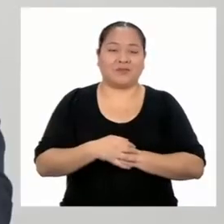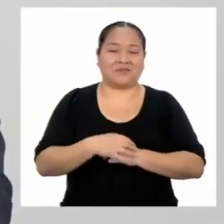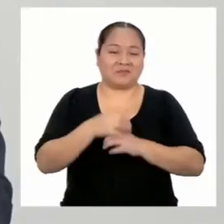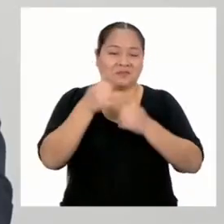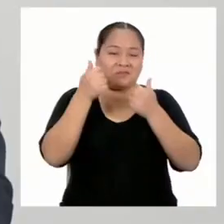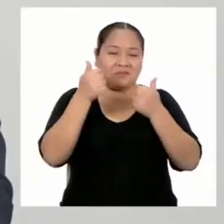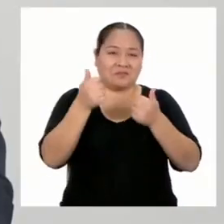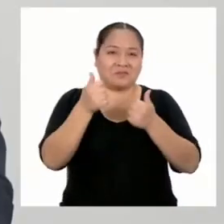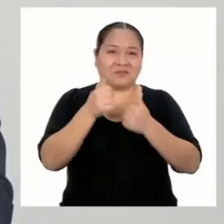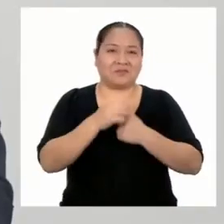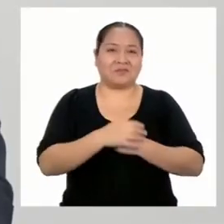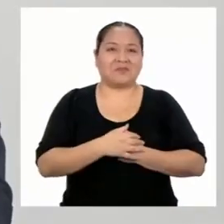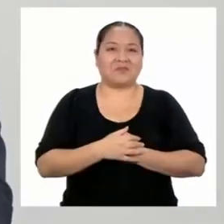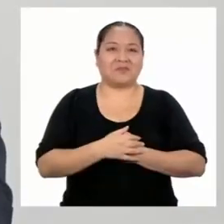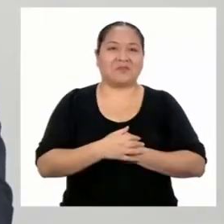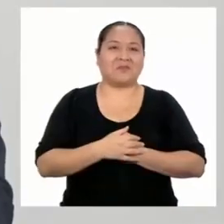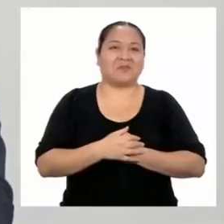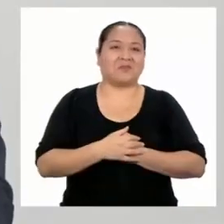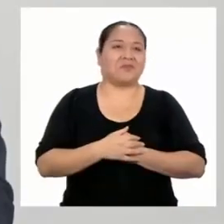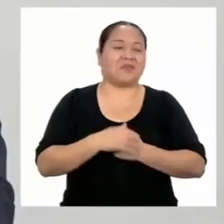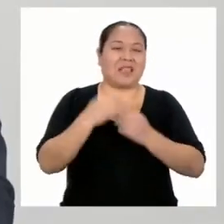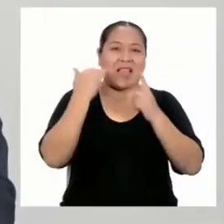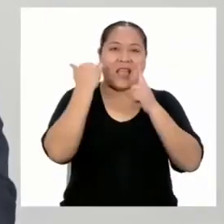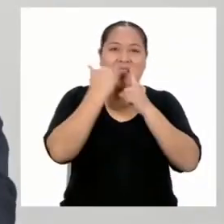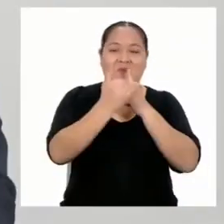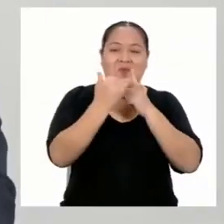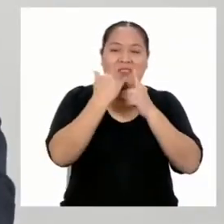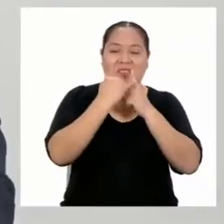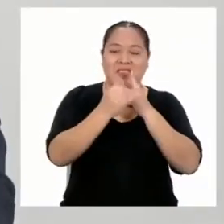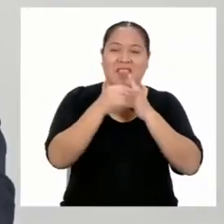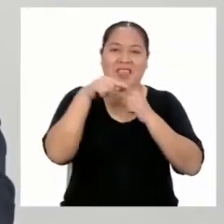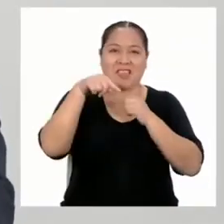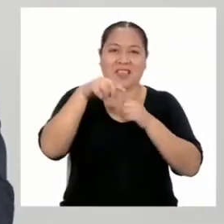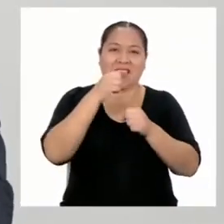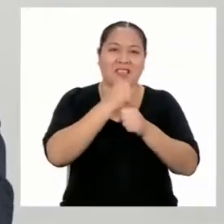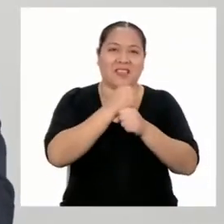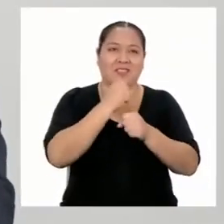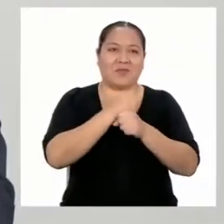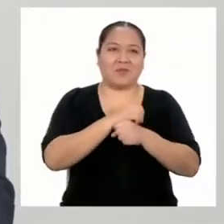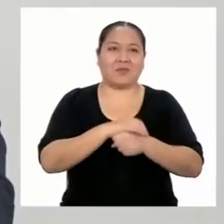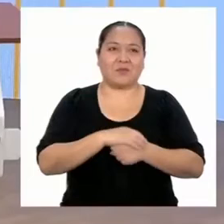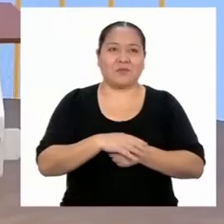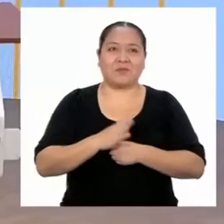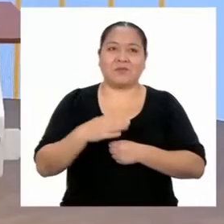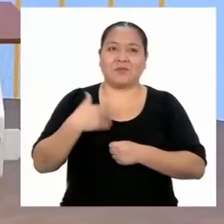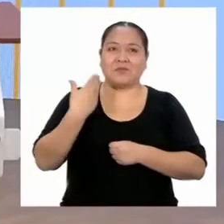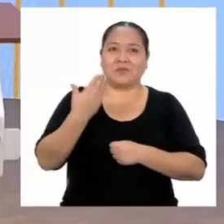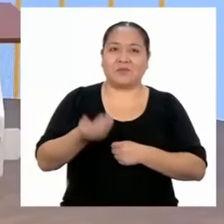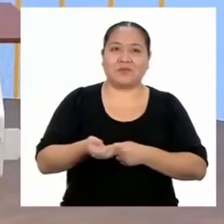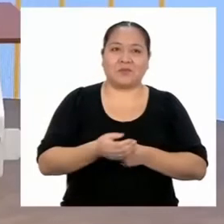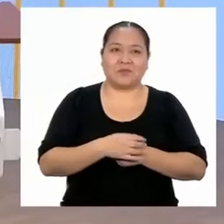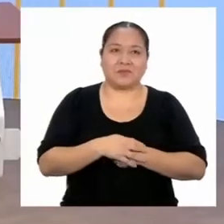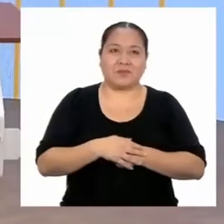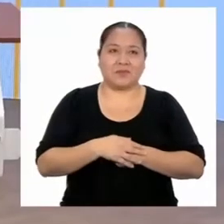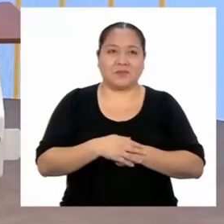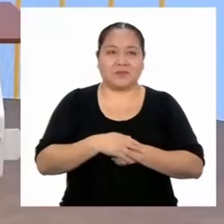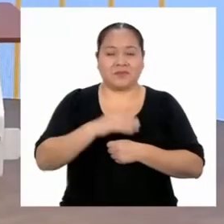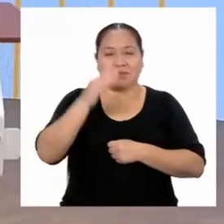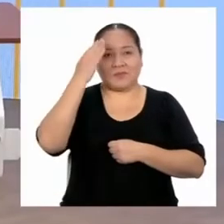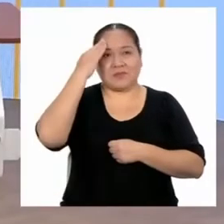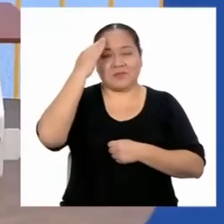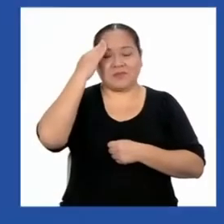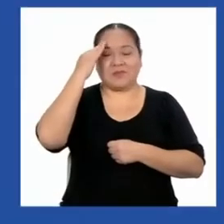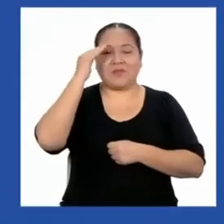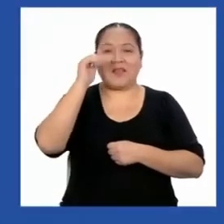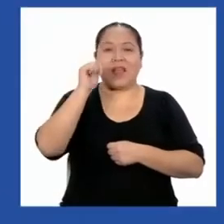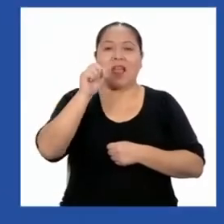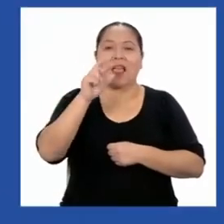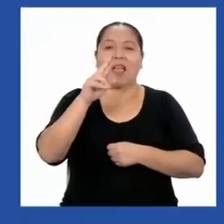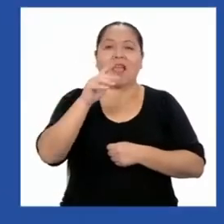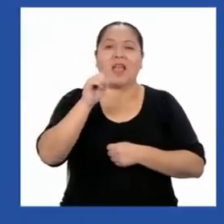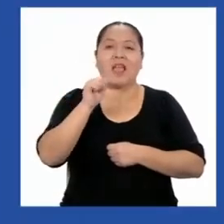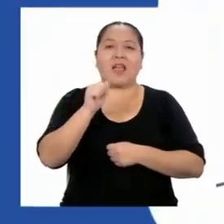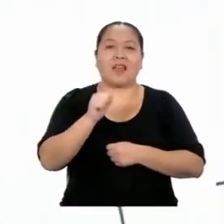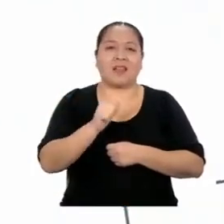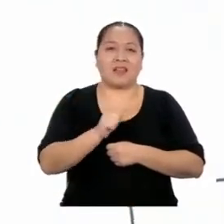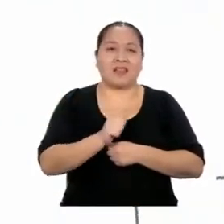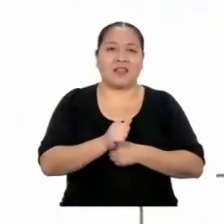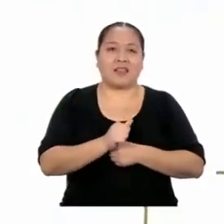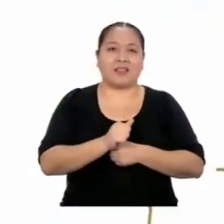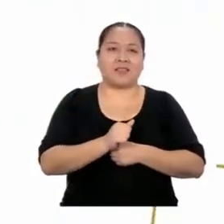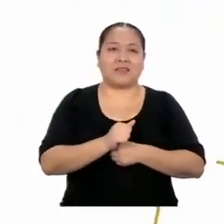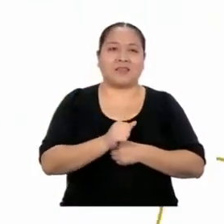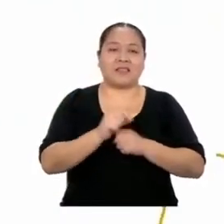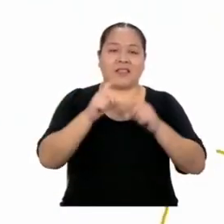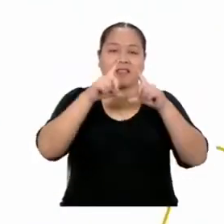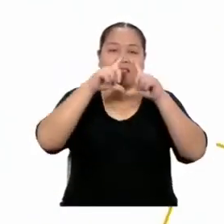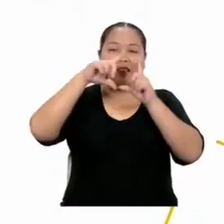Bien, estamos a mitad del camino. Lo que sigue sería calcular el área del rectángulo 2. El área